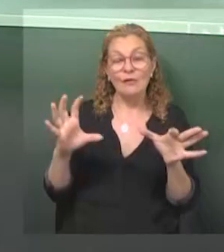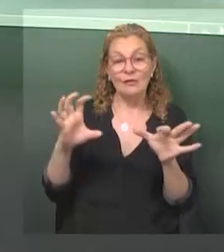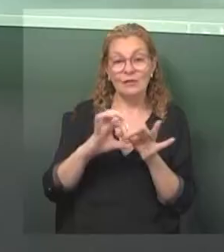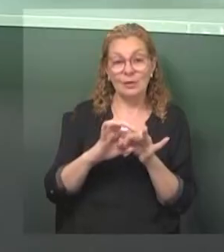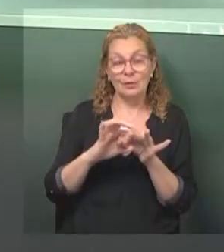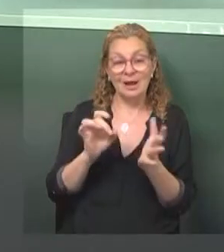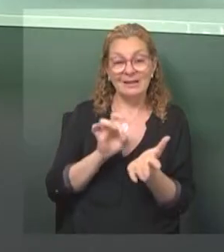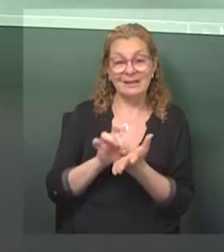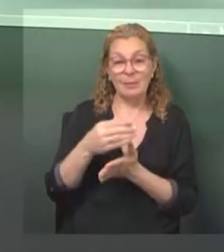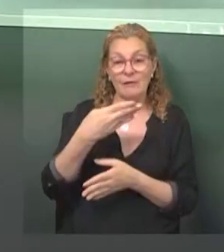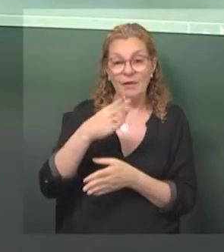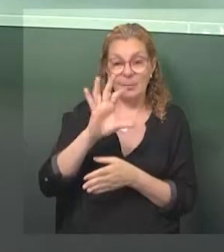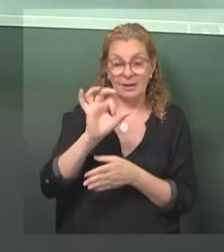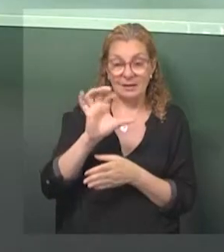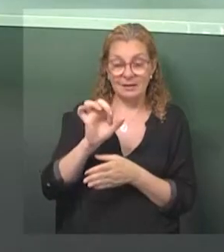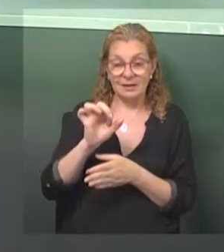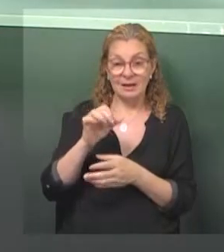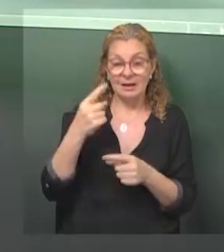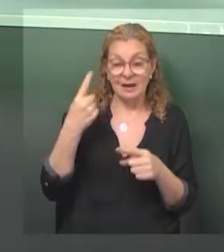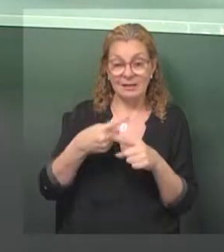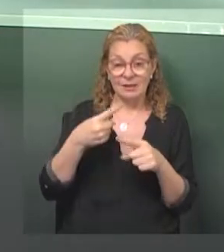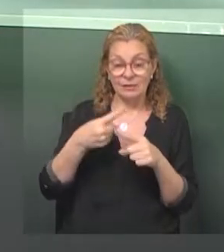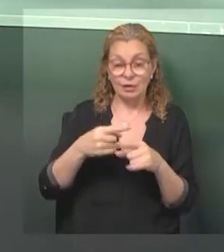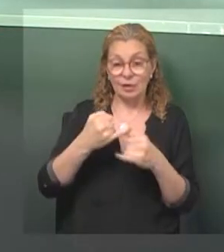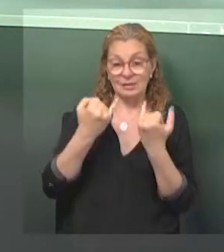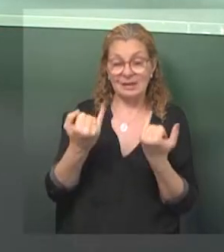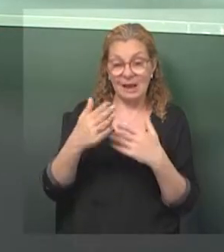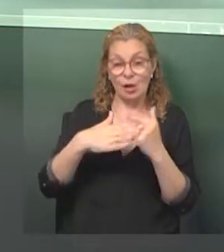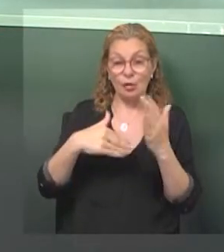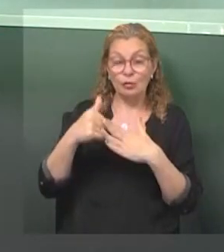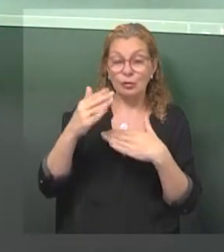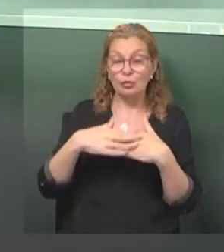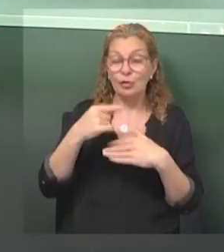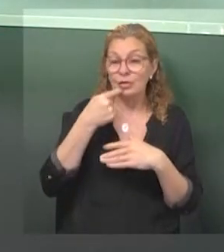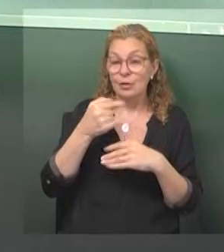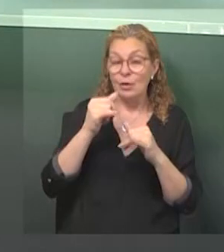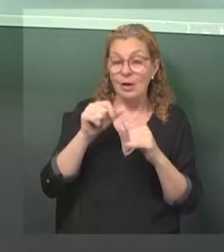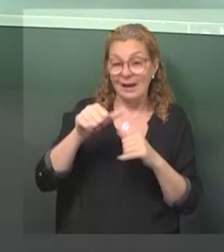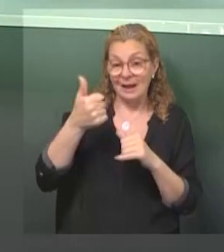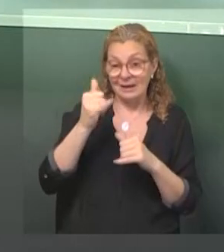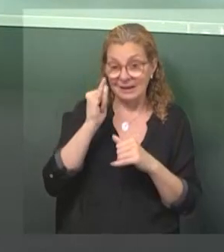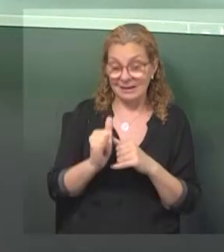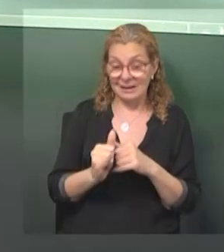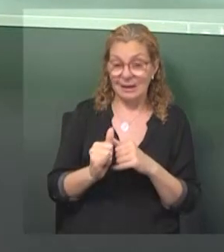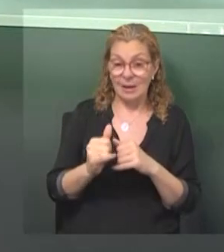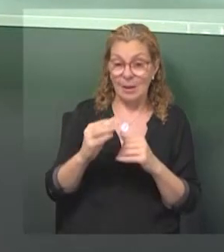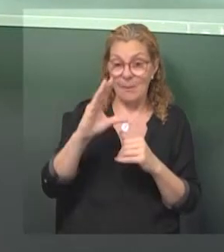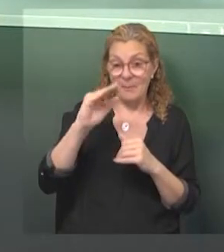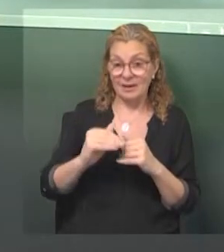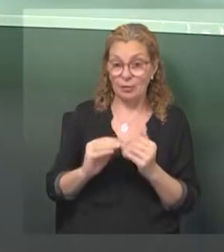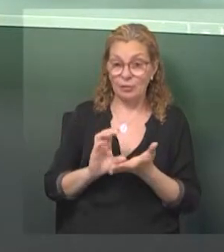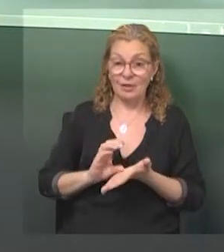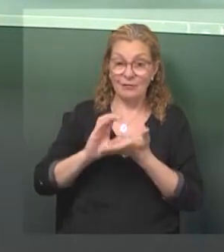al sistema previsional durante la celebración del Día de la construcción dijo que si gana el sí habrá menos inversiones En